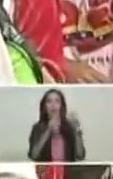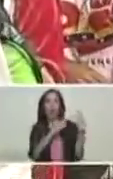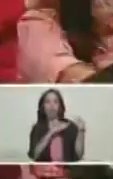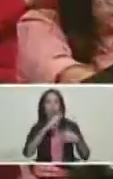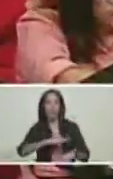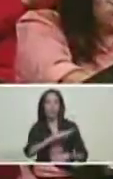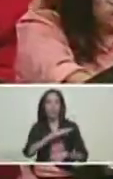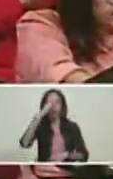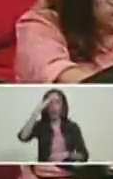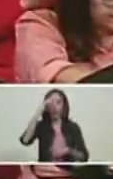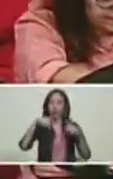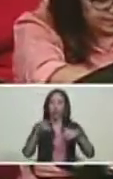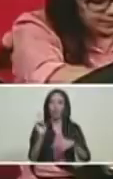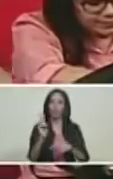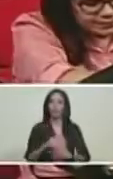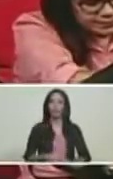Venezuela.